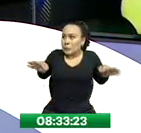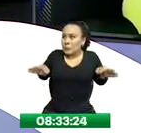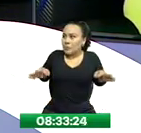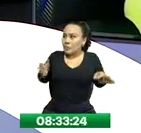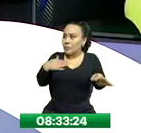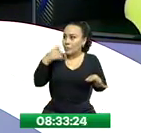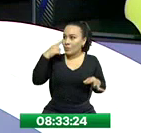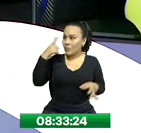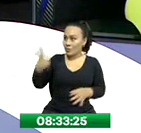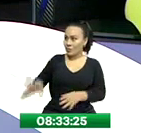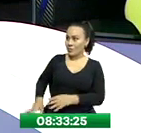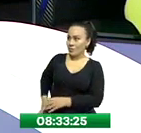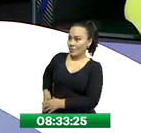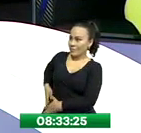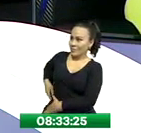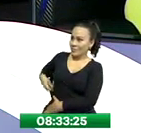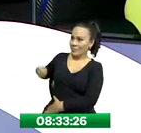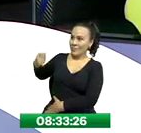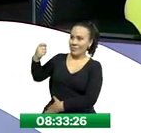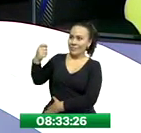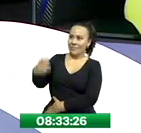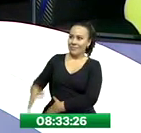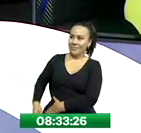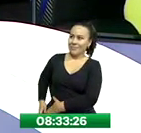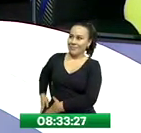voy a demostrar.